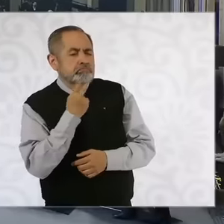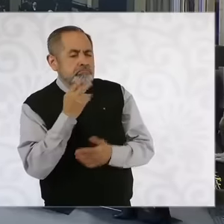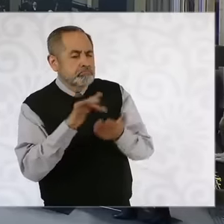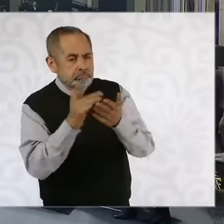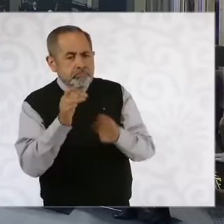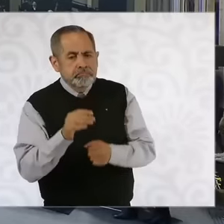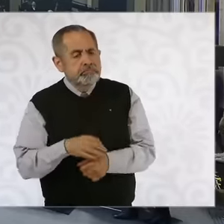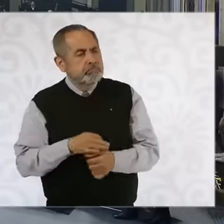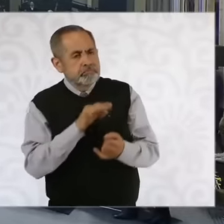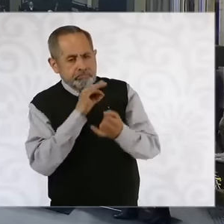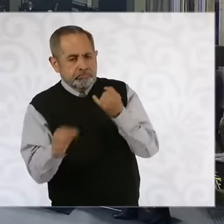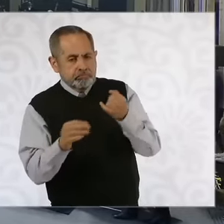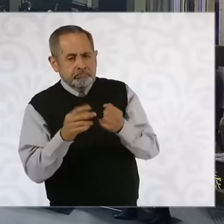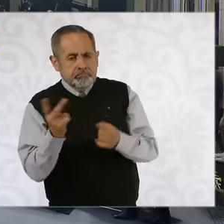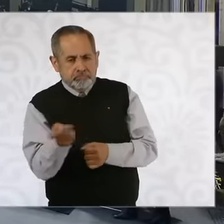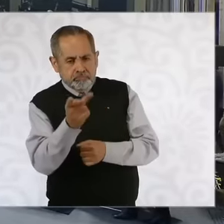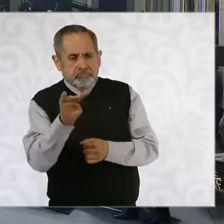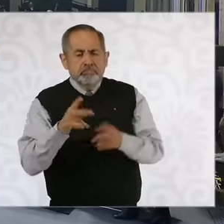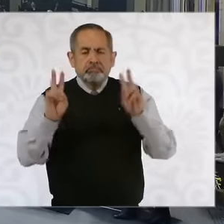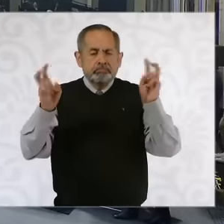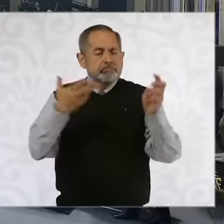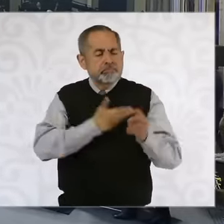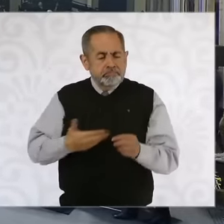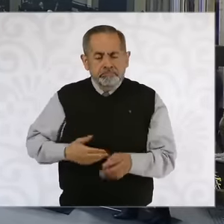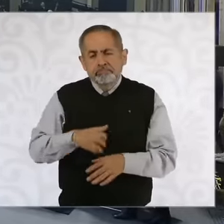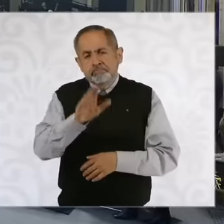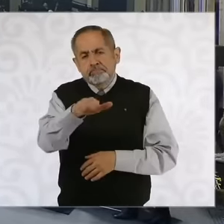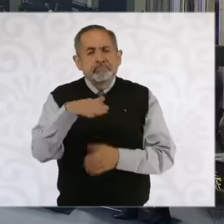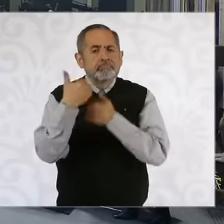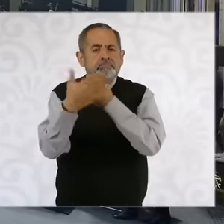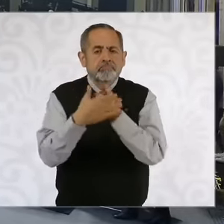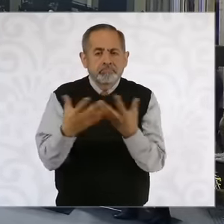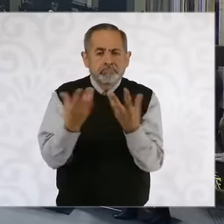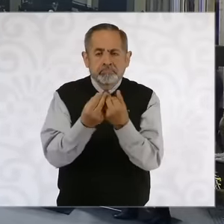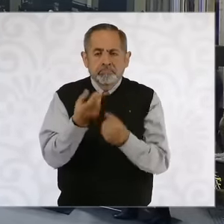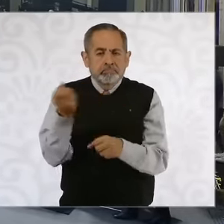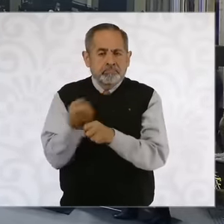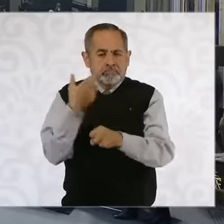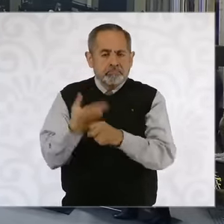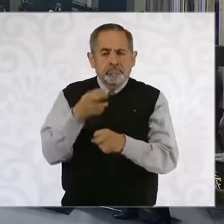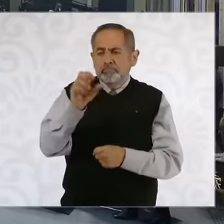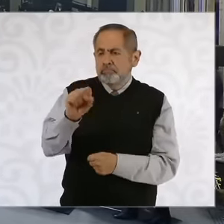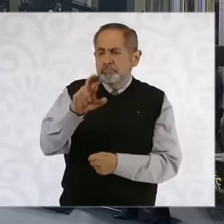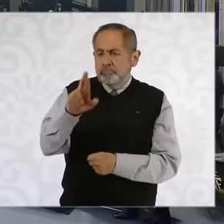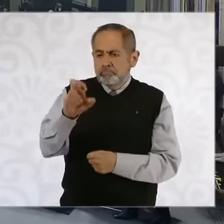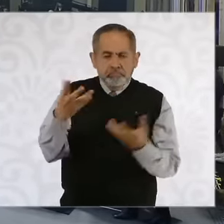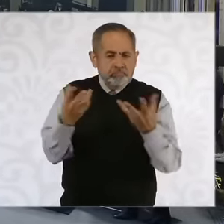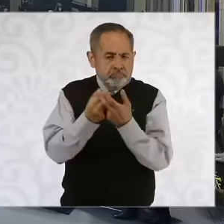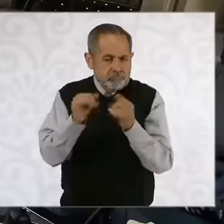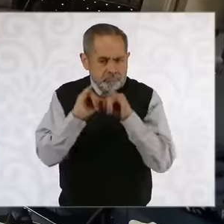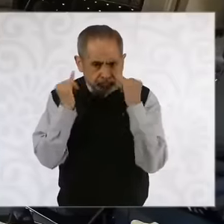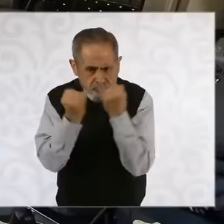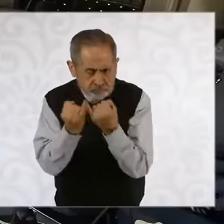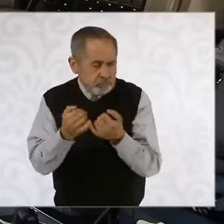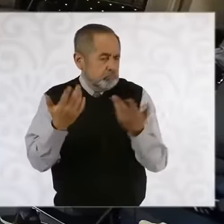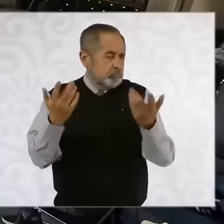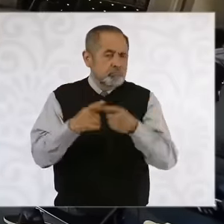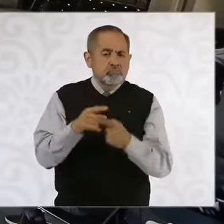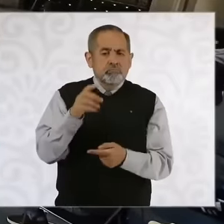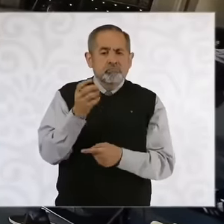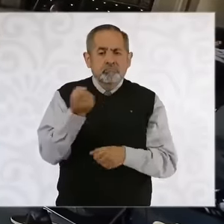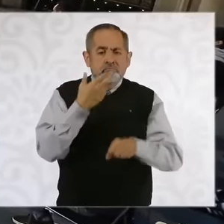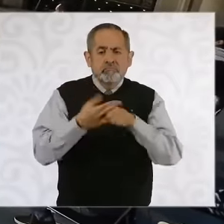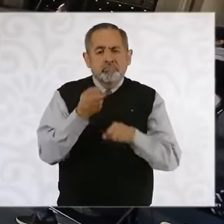mi último tema, presidenta, saber si se reunirá con el secretario de Relaciones Exteriores, se reunirá con el secretario de